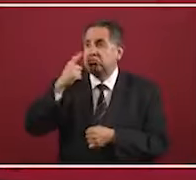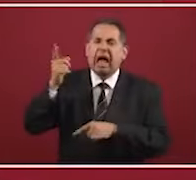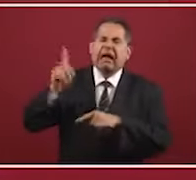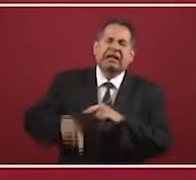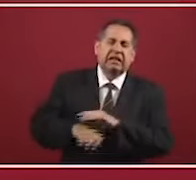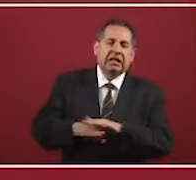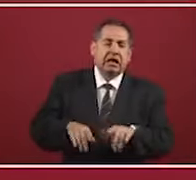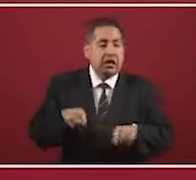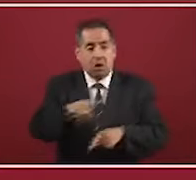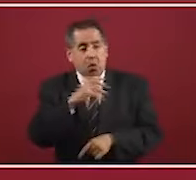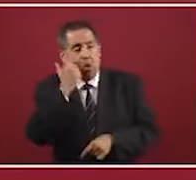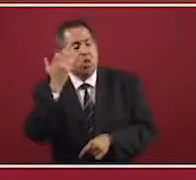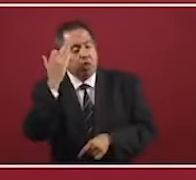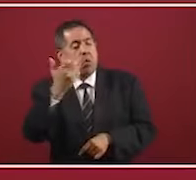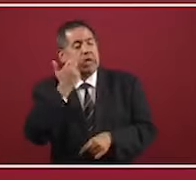No,